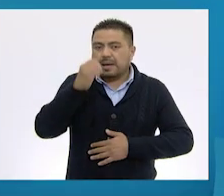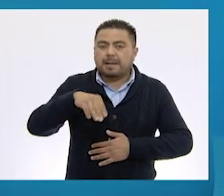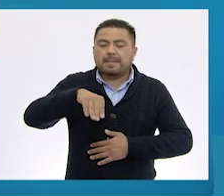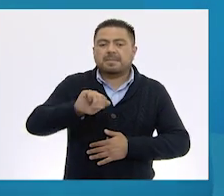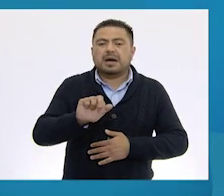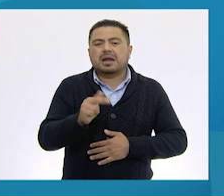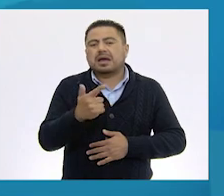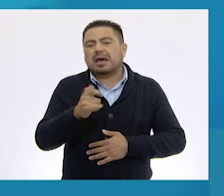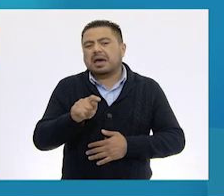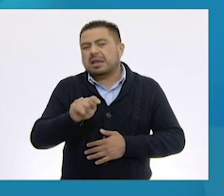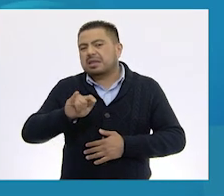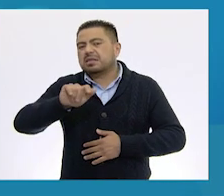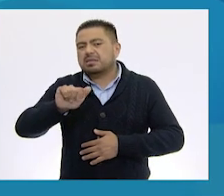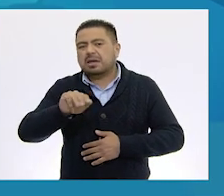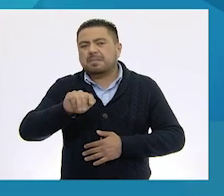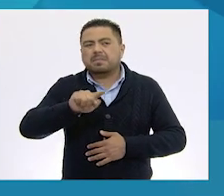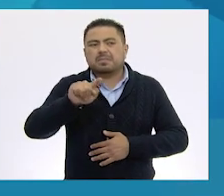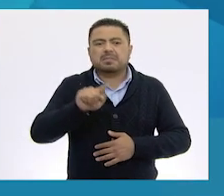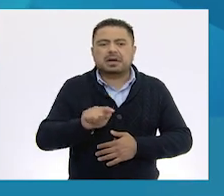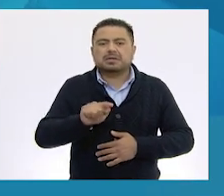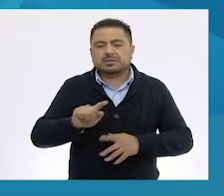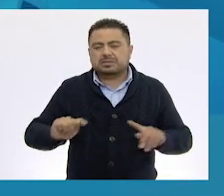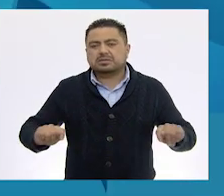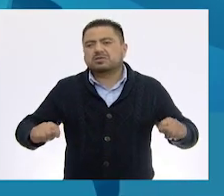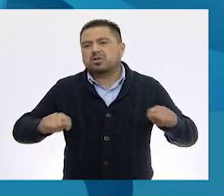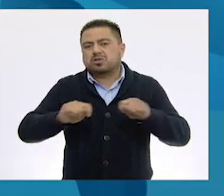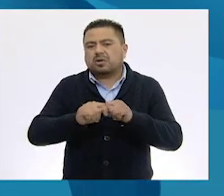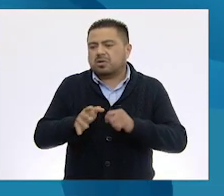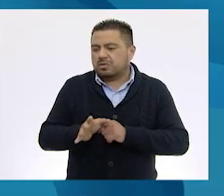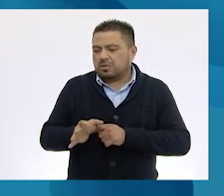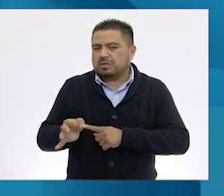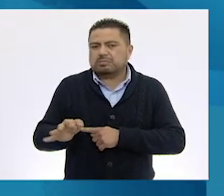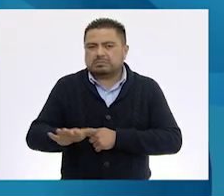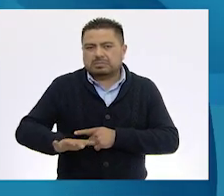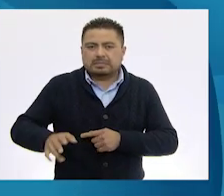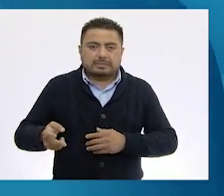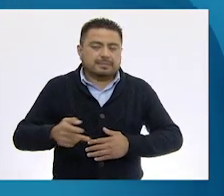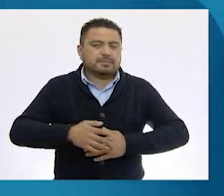Margarita Maza de Juárez en San Martín de las Pirámides, Teotihuacán.